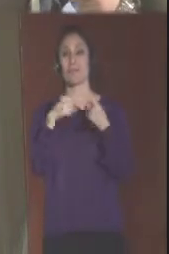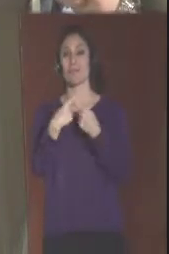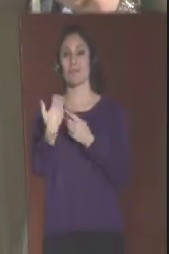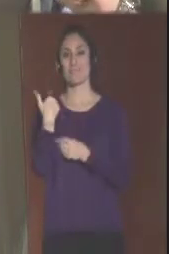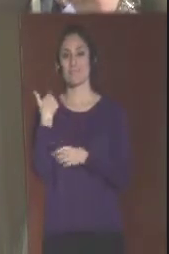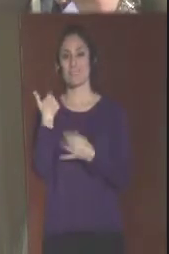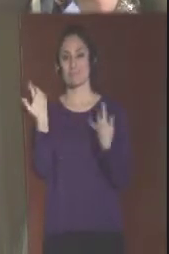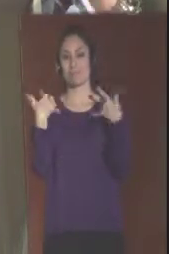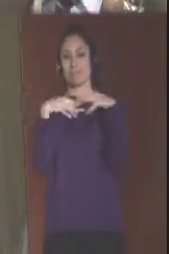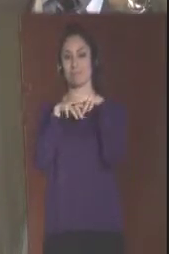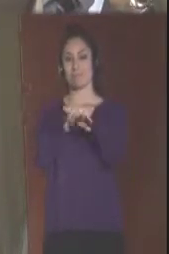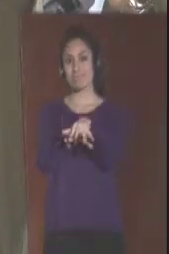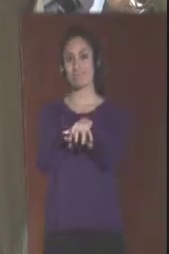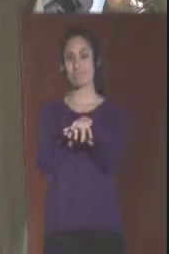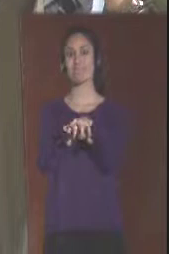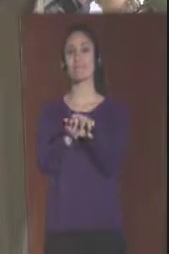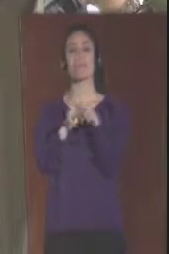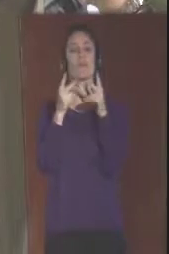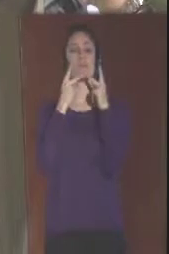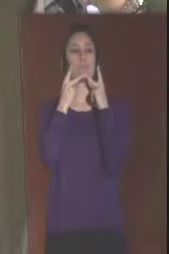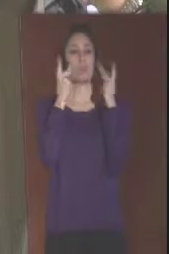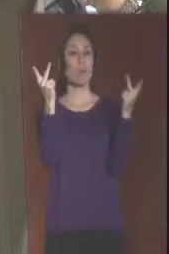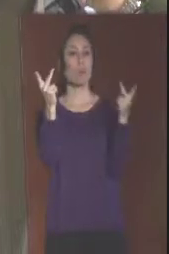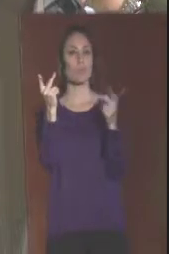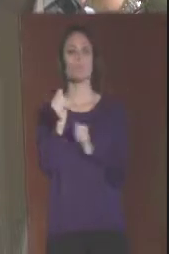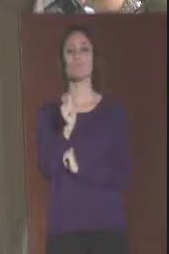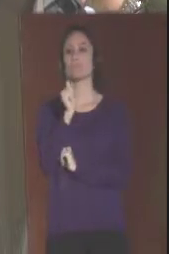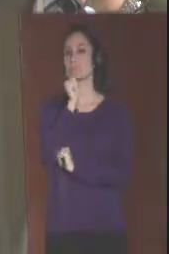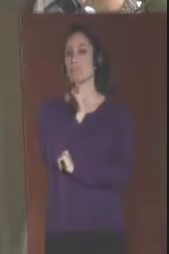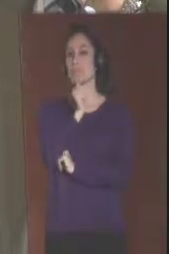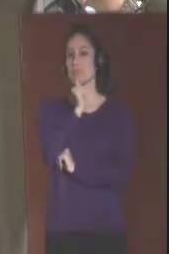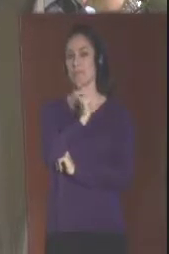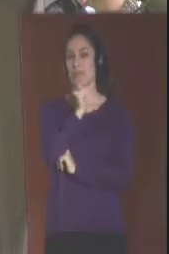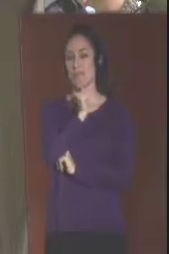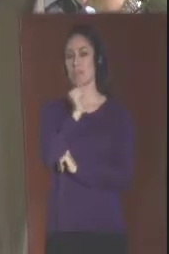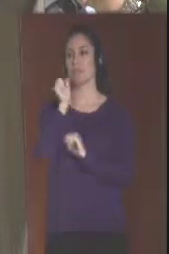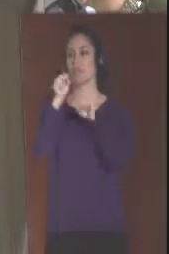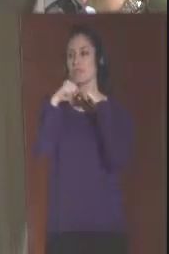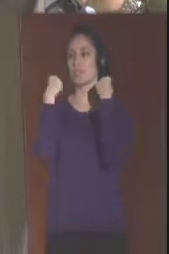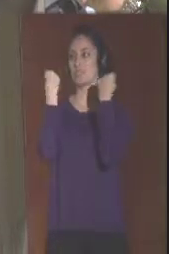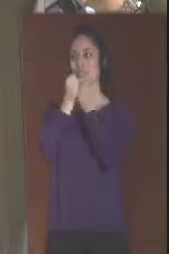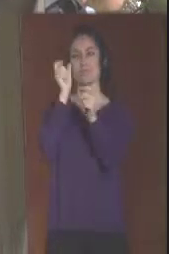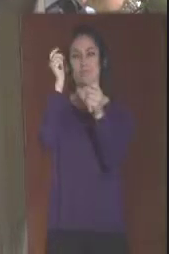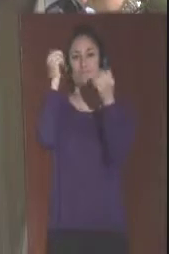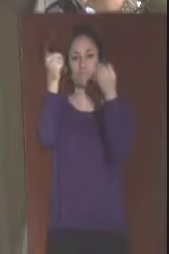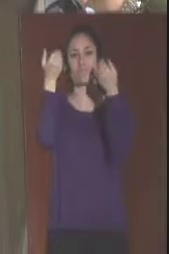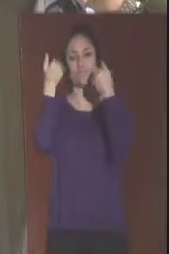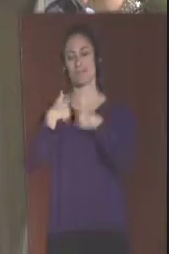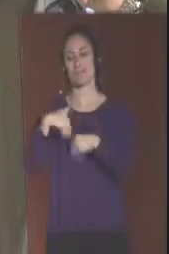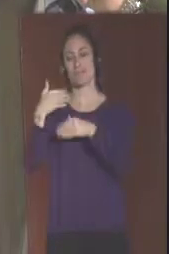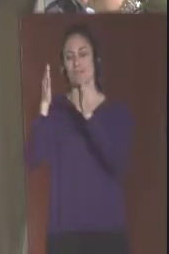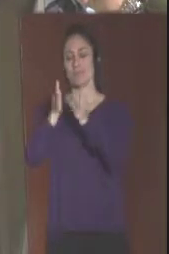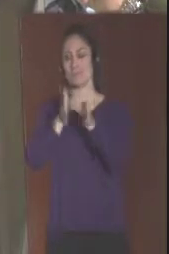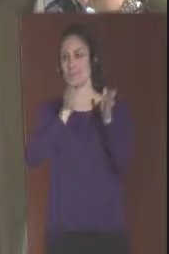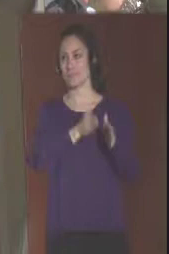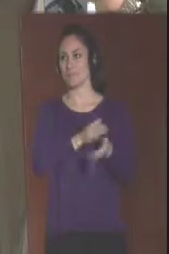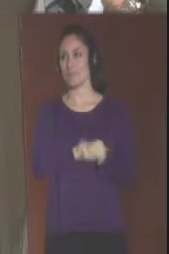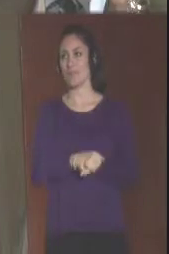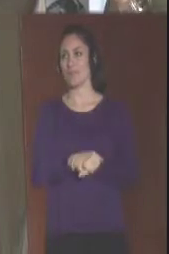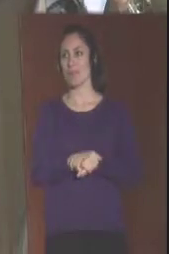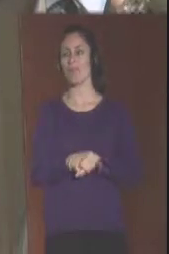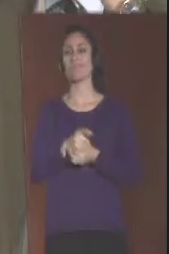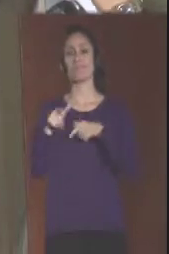tenemos integración desde lo público, lo privado, la sociedad civil,